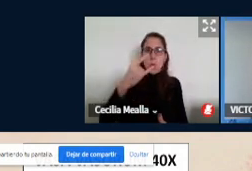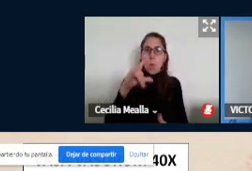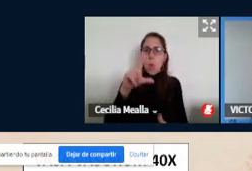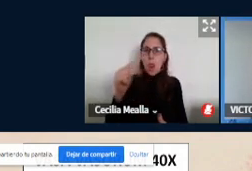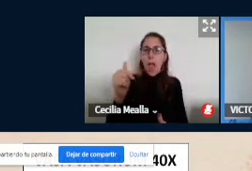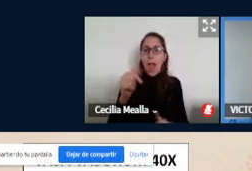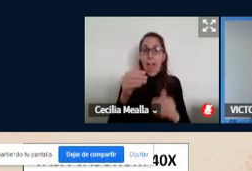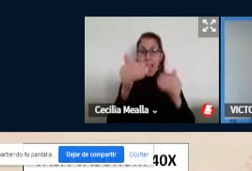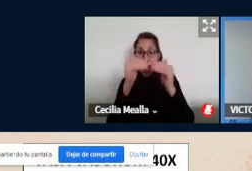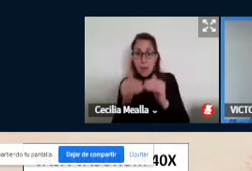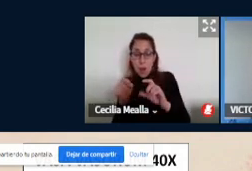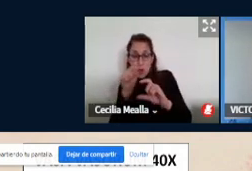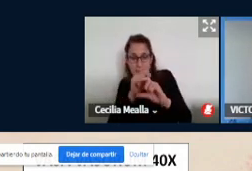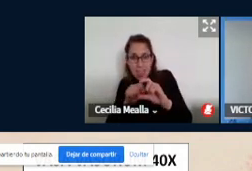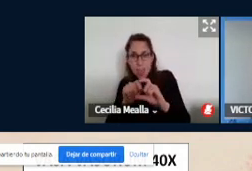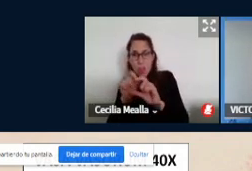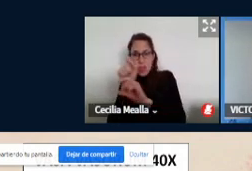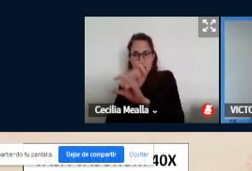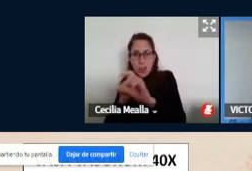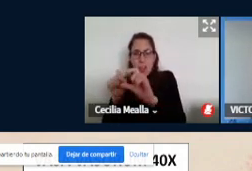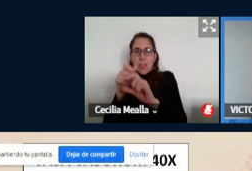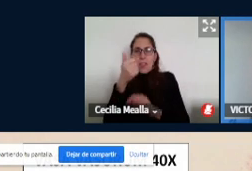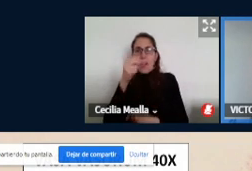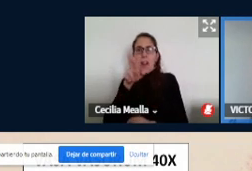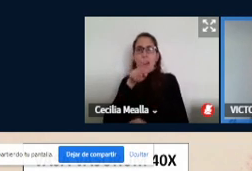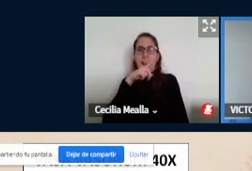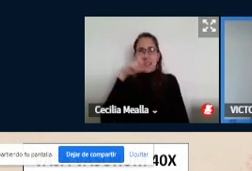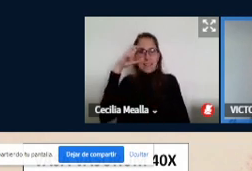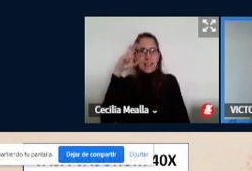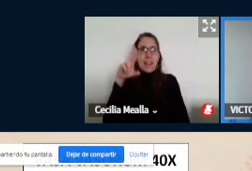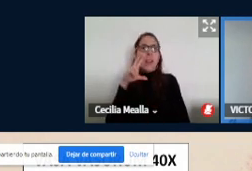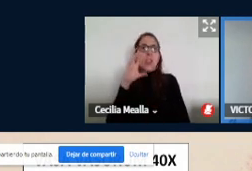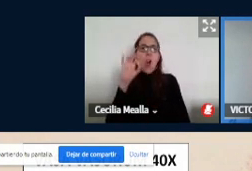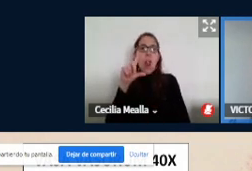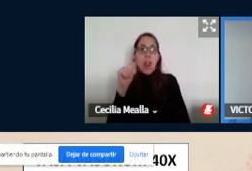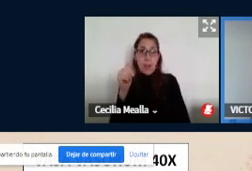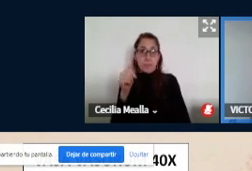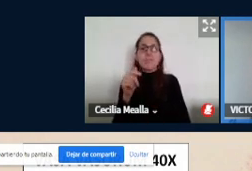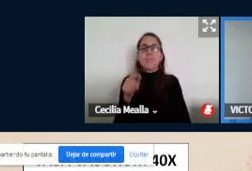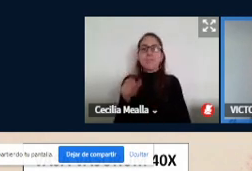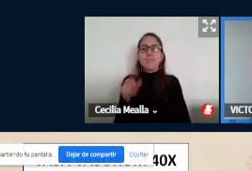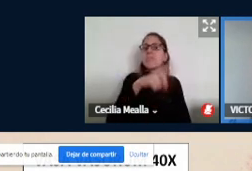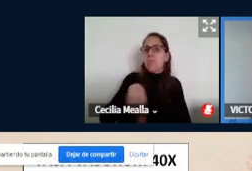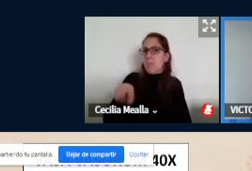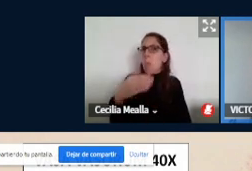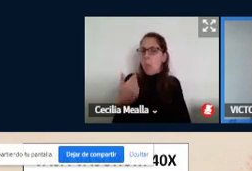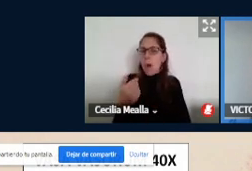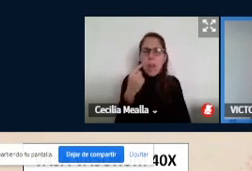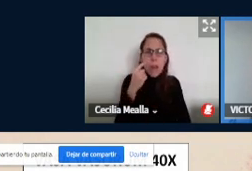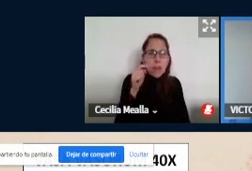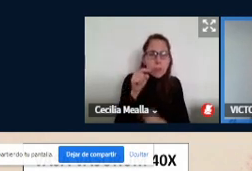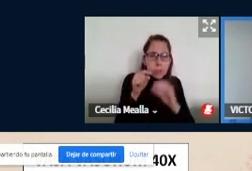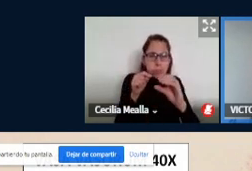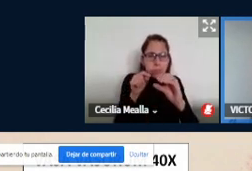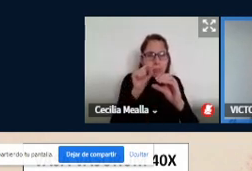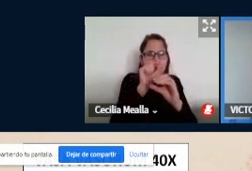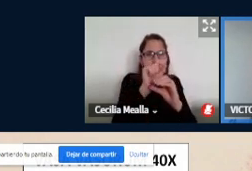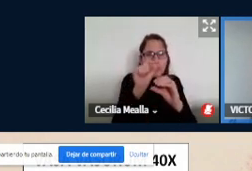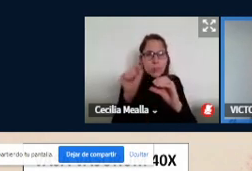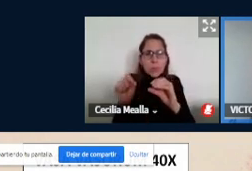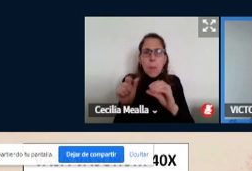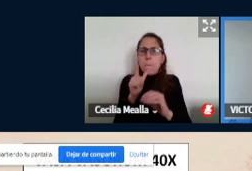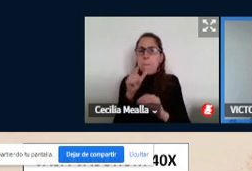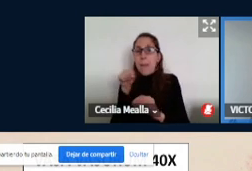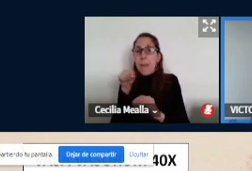son arteriolas. Fíjense que se mantiene mayor, o sea, acá yo puedo contar la capita de músculo. Tengo